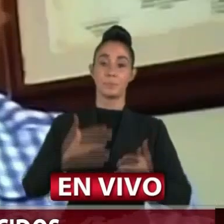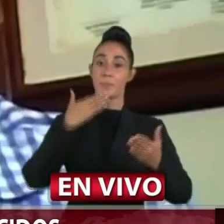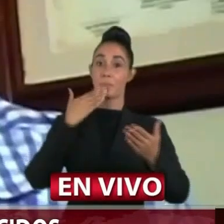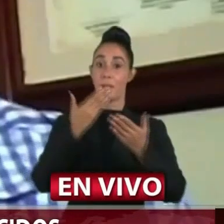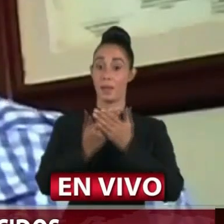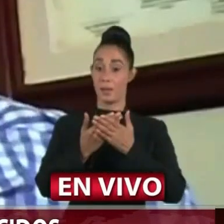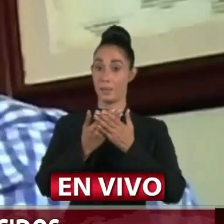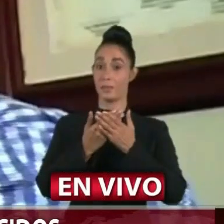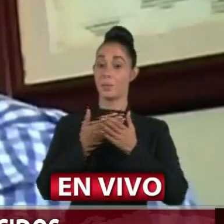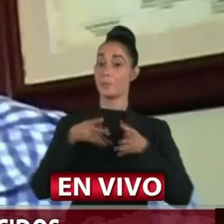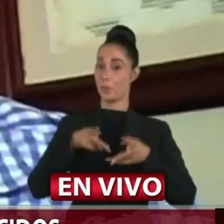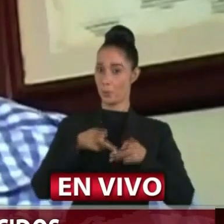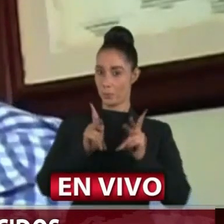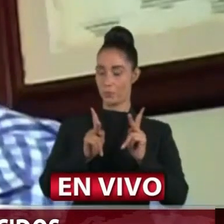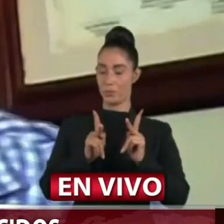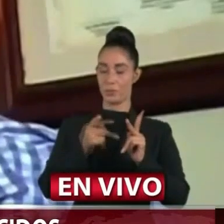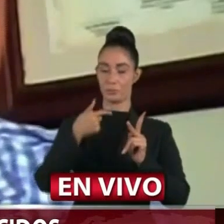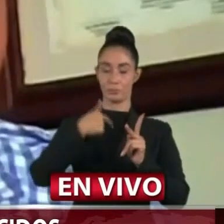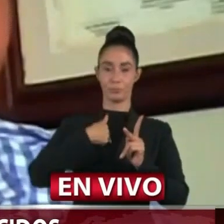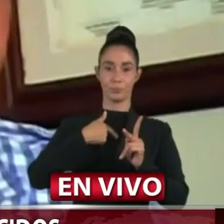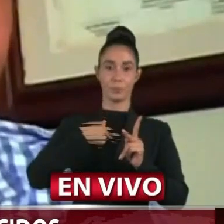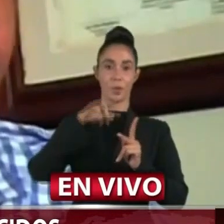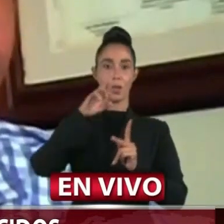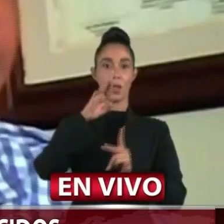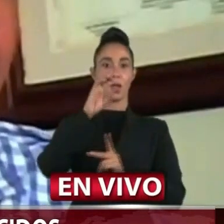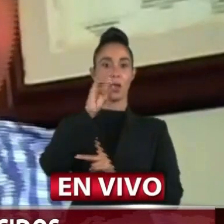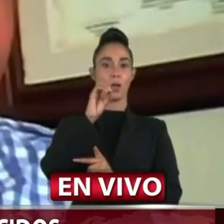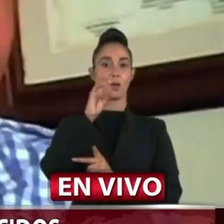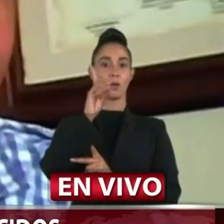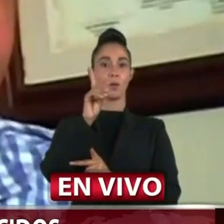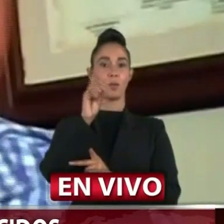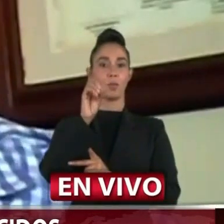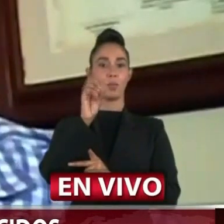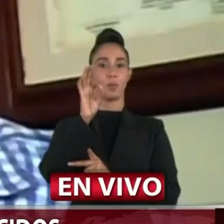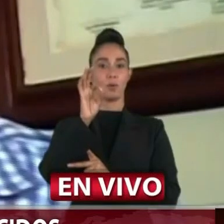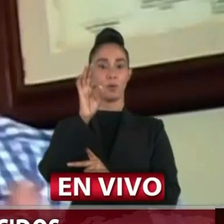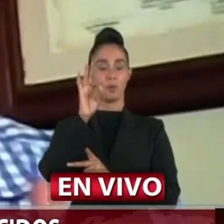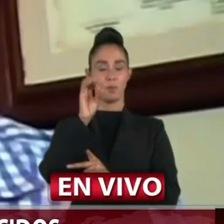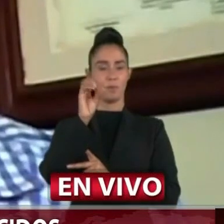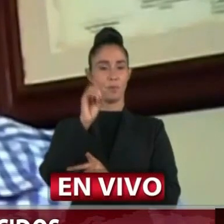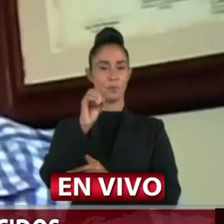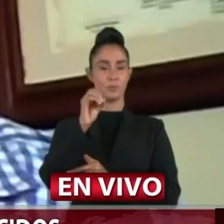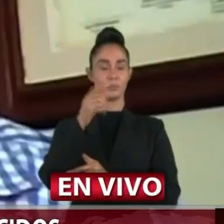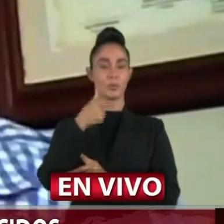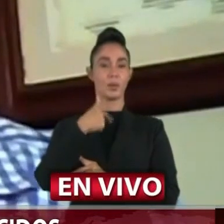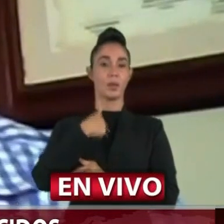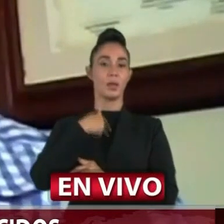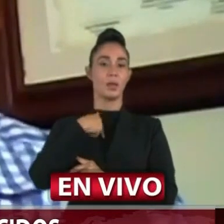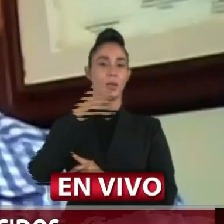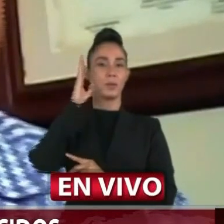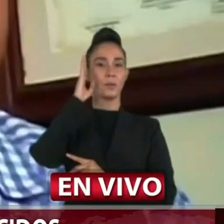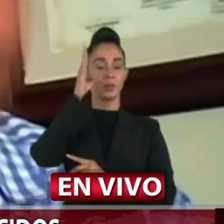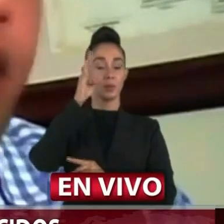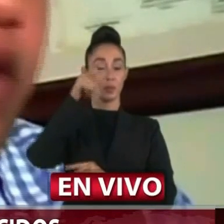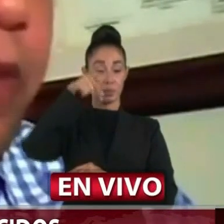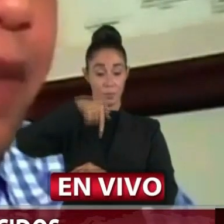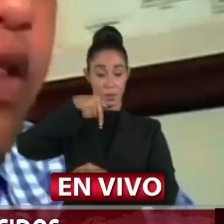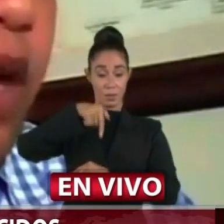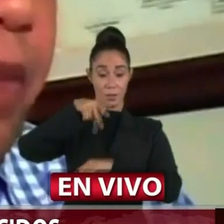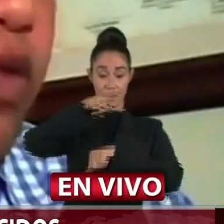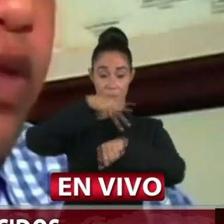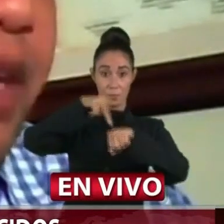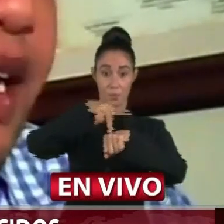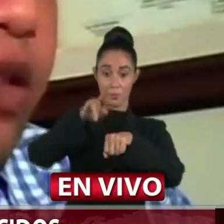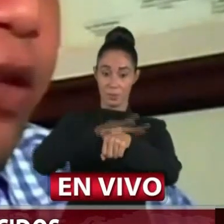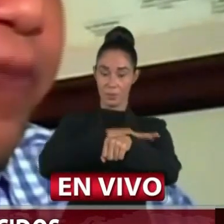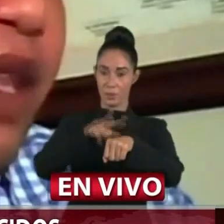Gracias por la oportunidad. Un servidor, Rodolfo Cordones, desde La Romana. Quiero particularizarme o centrarme en mi provincia, y es con